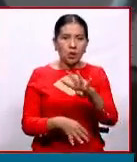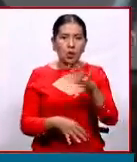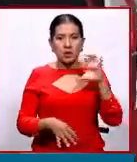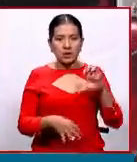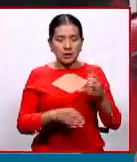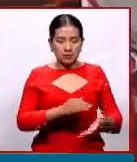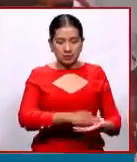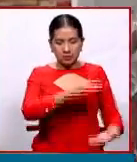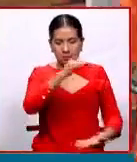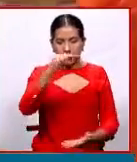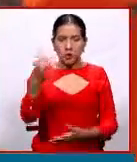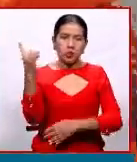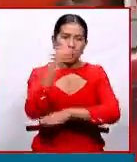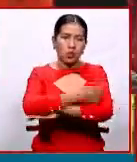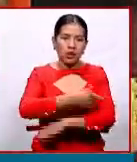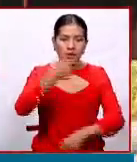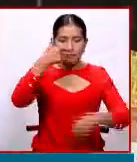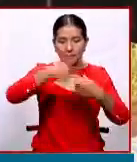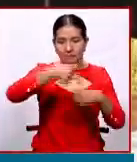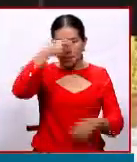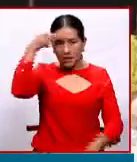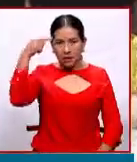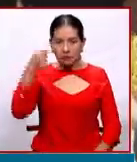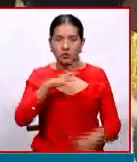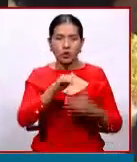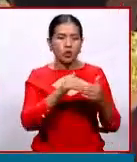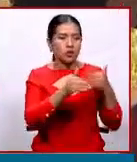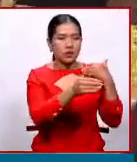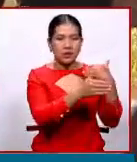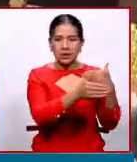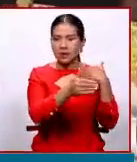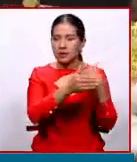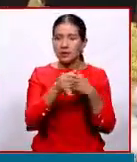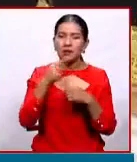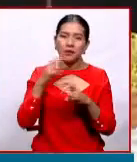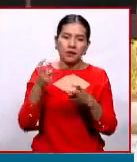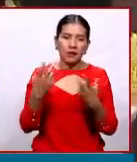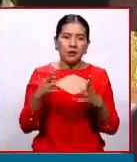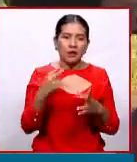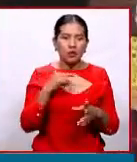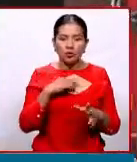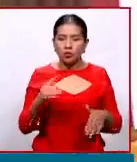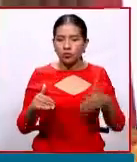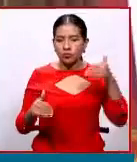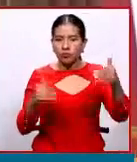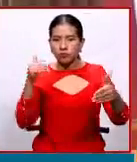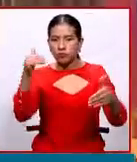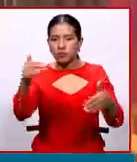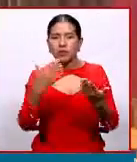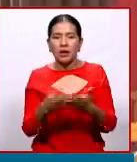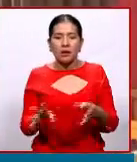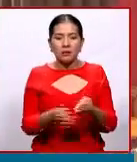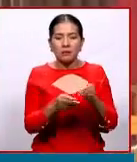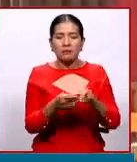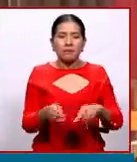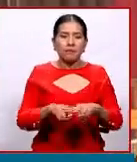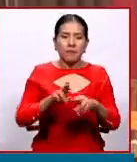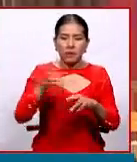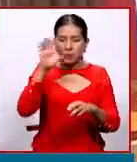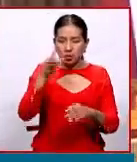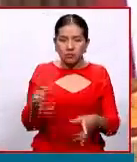de petróleo. Y esas son estructuras que están aledañas y que también van a ir seguramente aportando más producción de